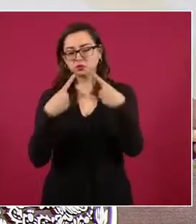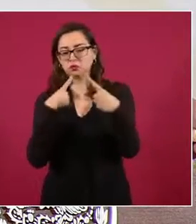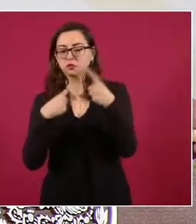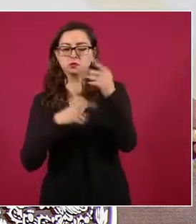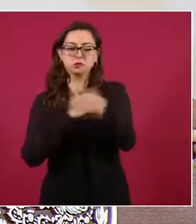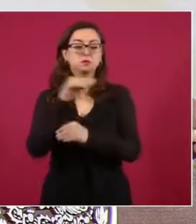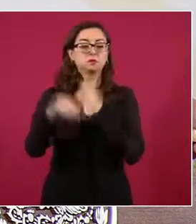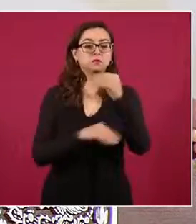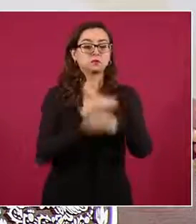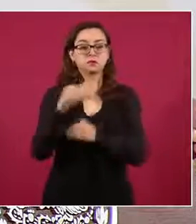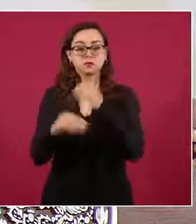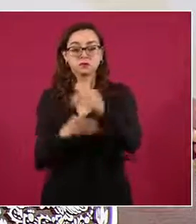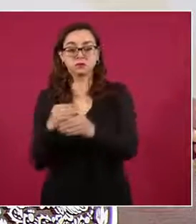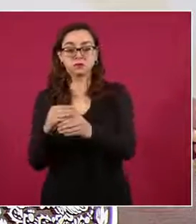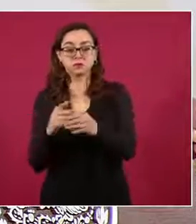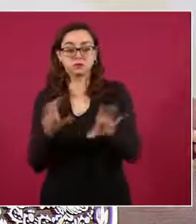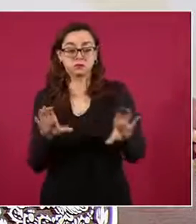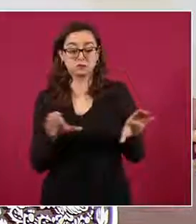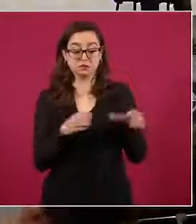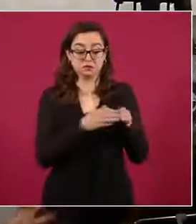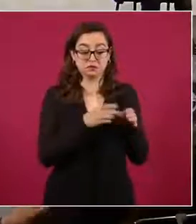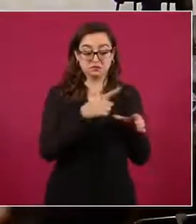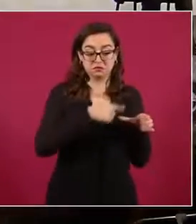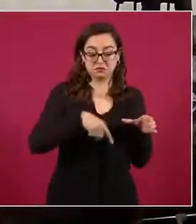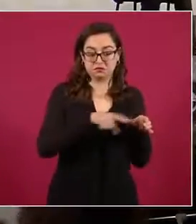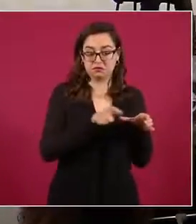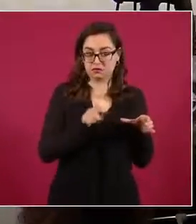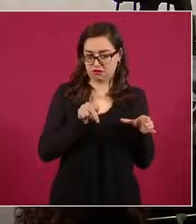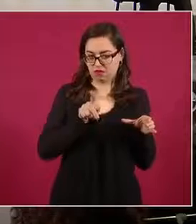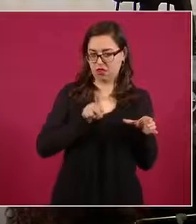progresistas o algunos que